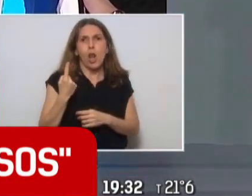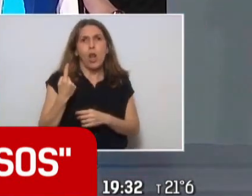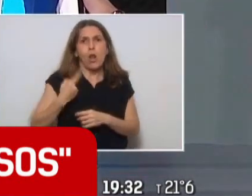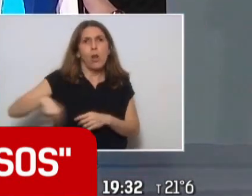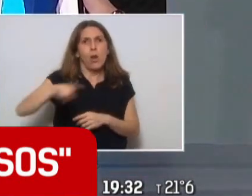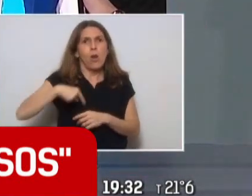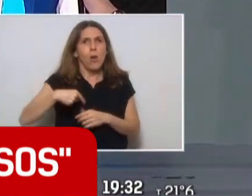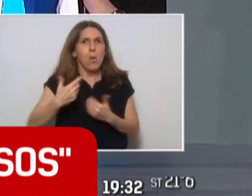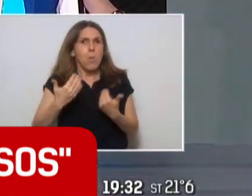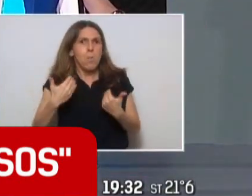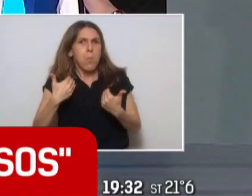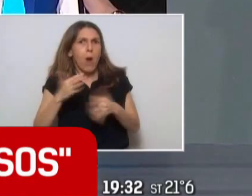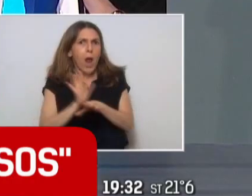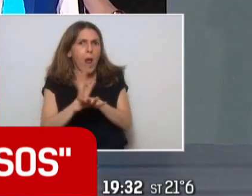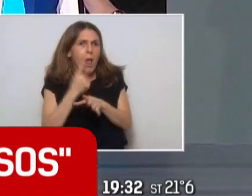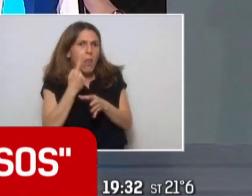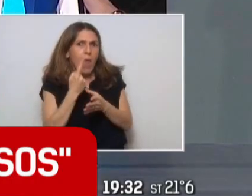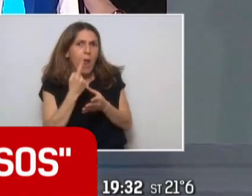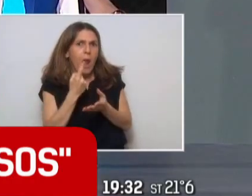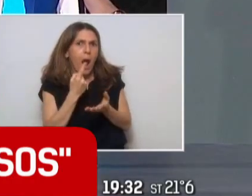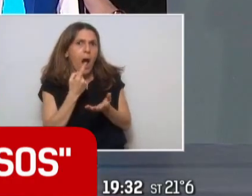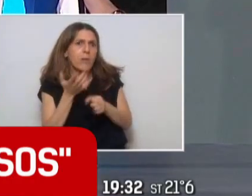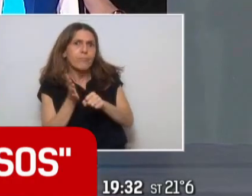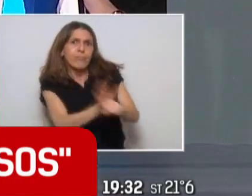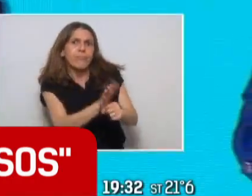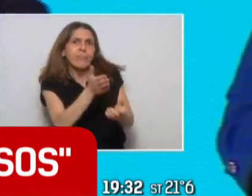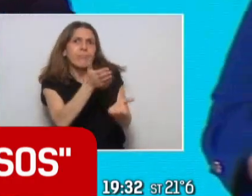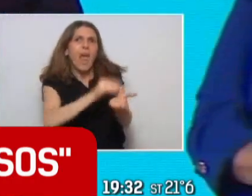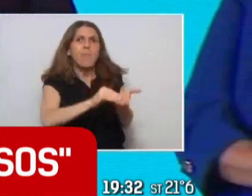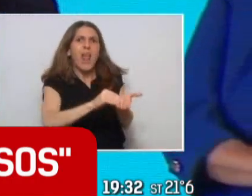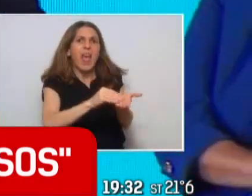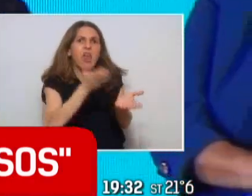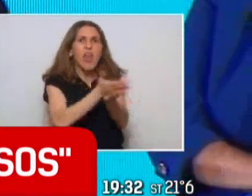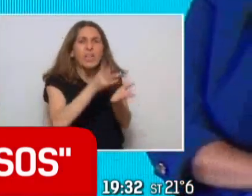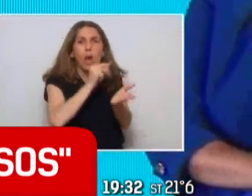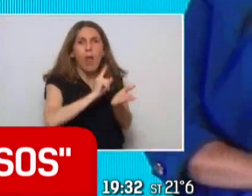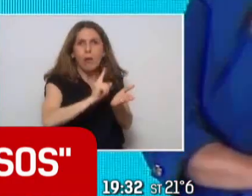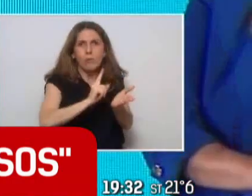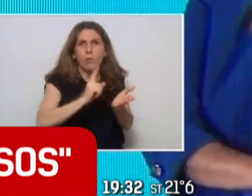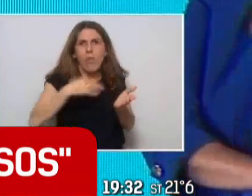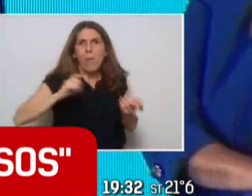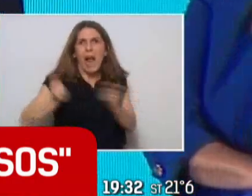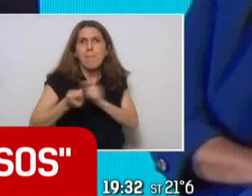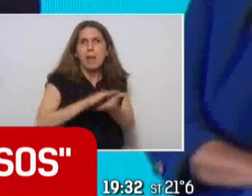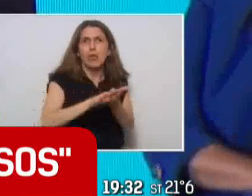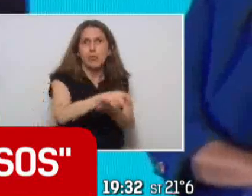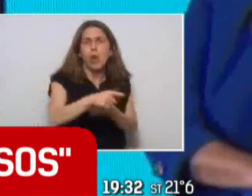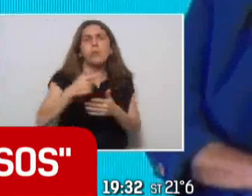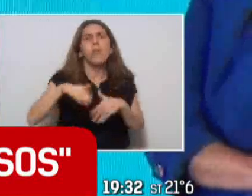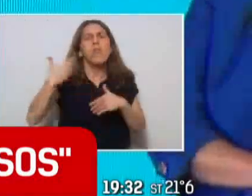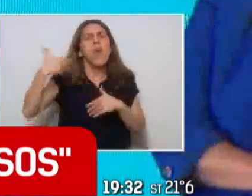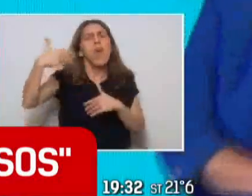pudieran sojuzgar a sus empleados sin derechos. Después vinieron las vacaciones